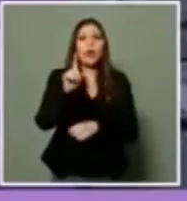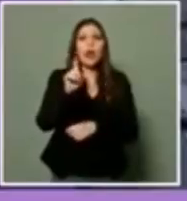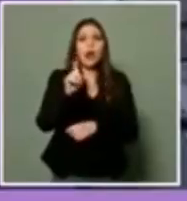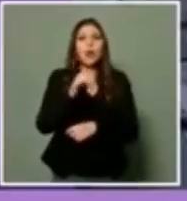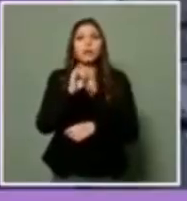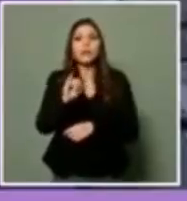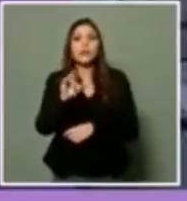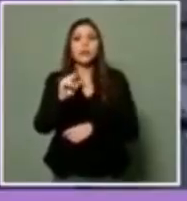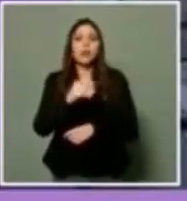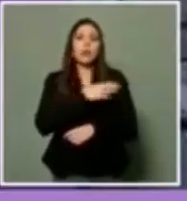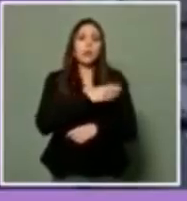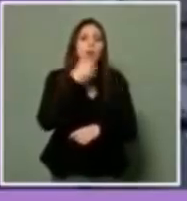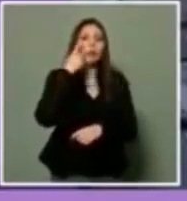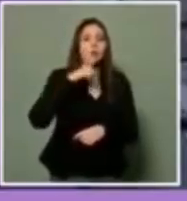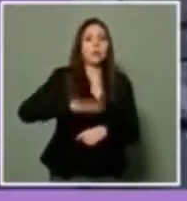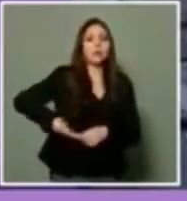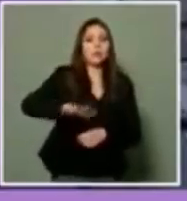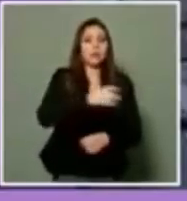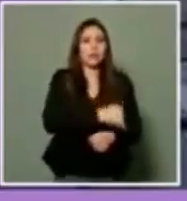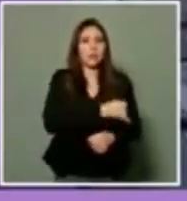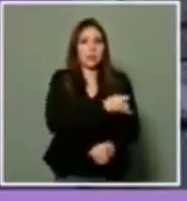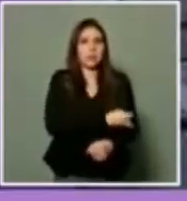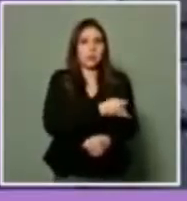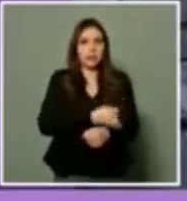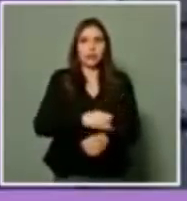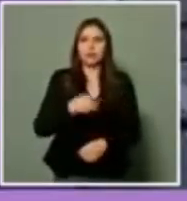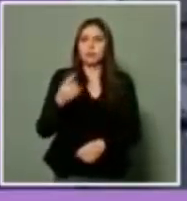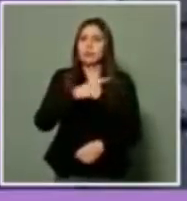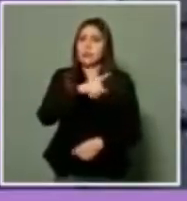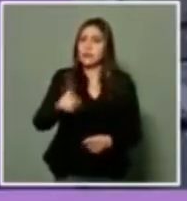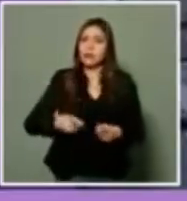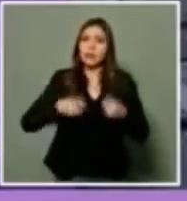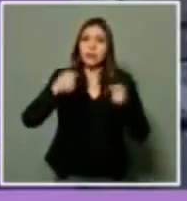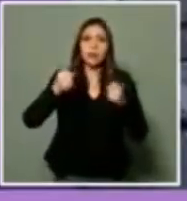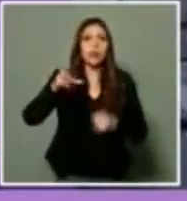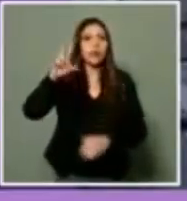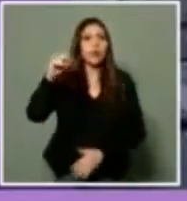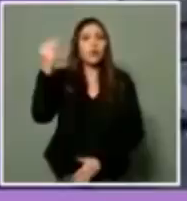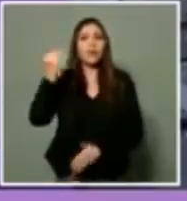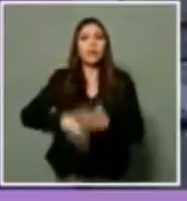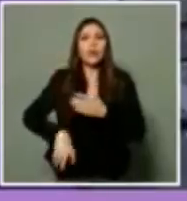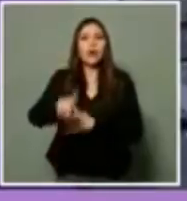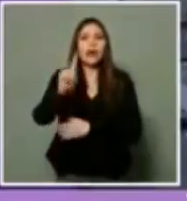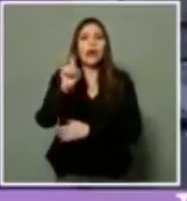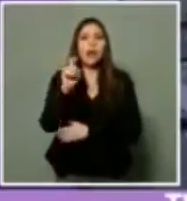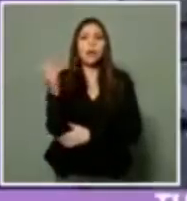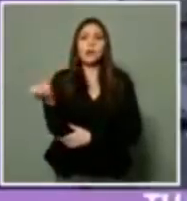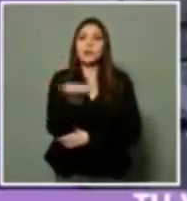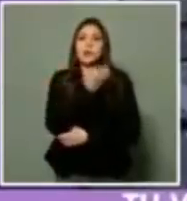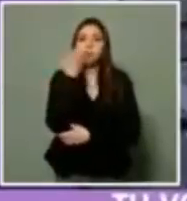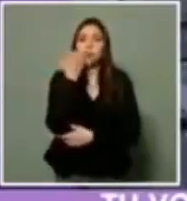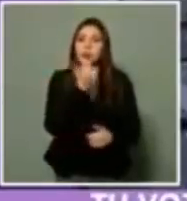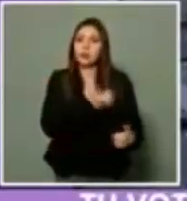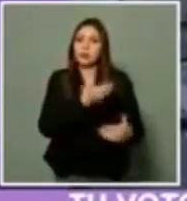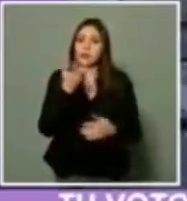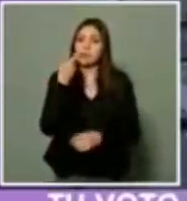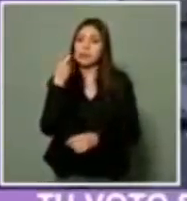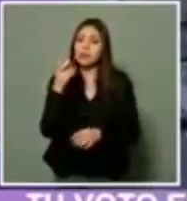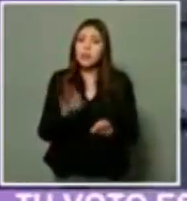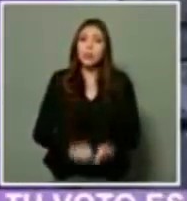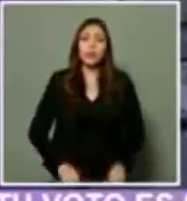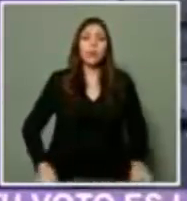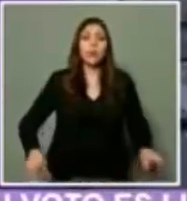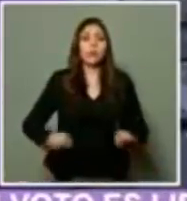Iztapalapa. Tenemos que garantizar que no falte el agua a las escuelas. Esta es una prioridad. Vamos